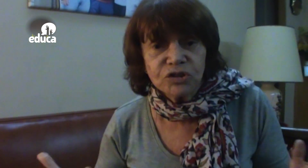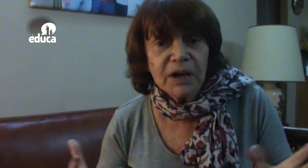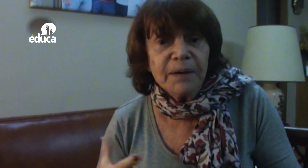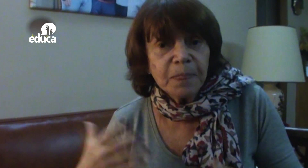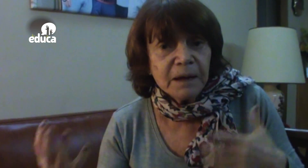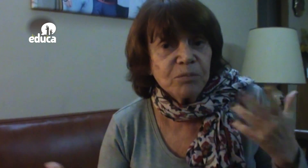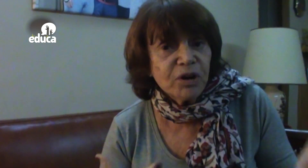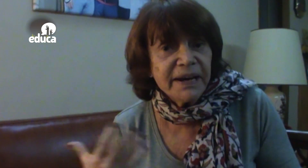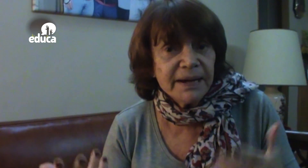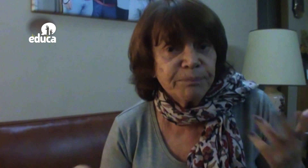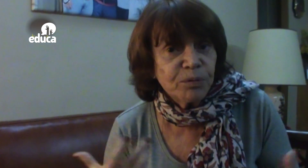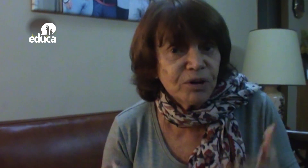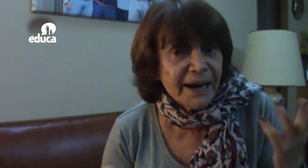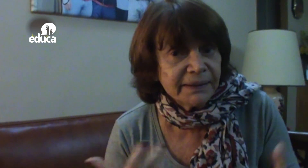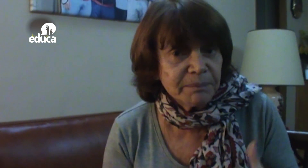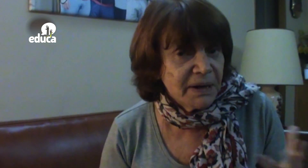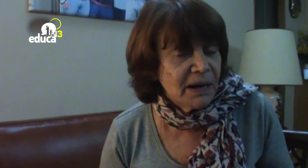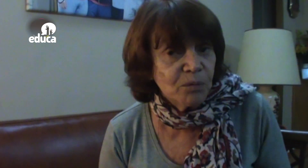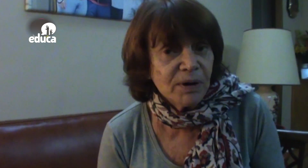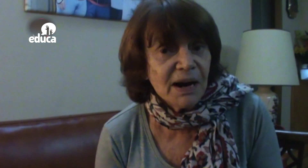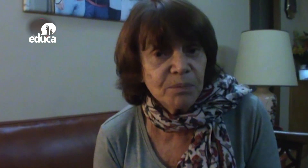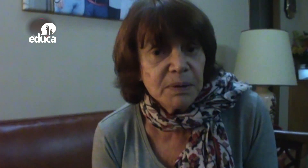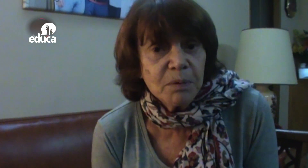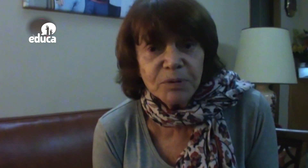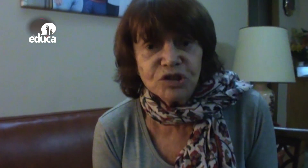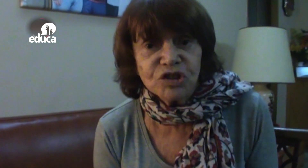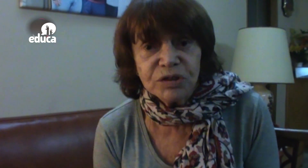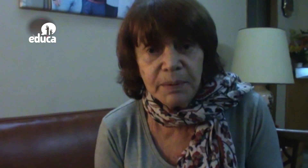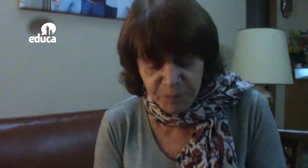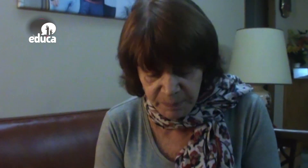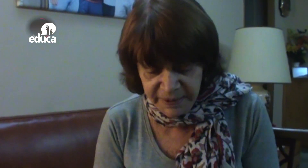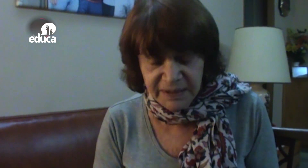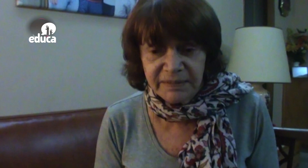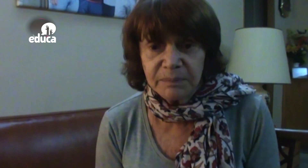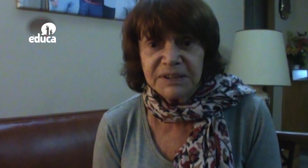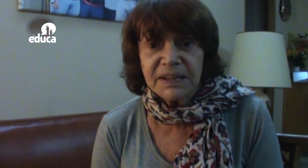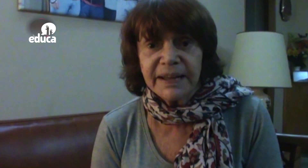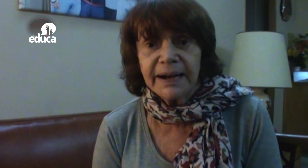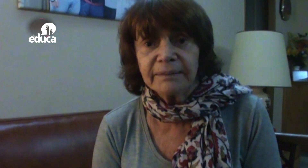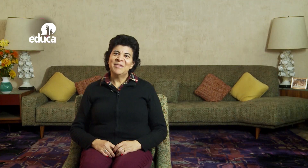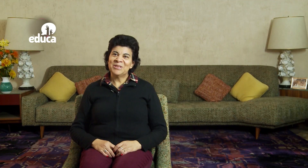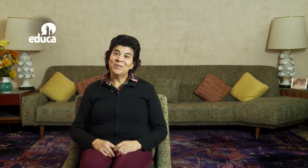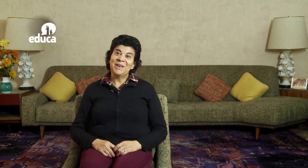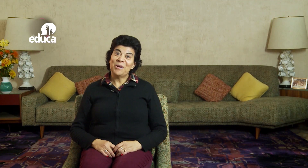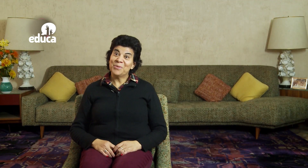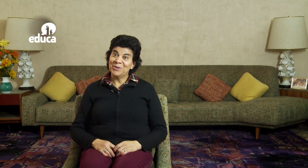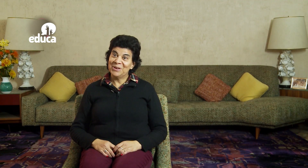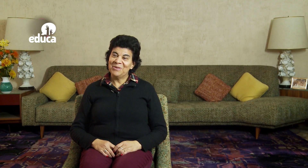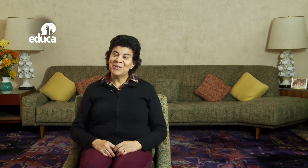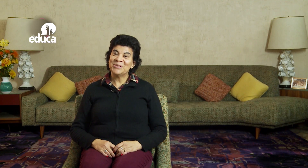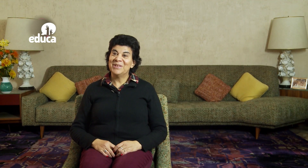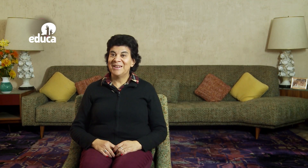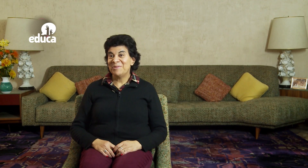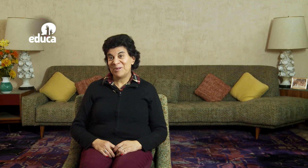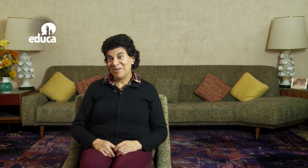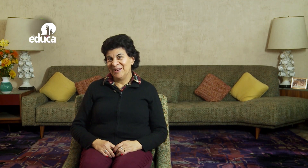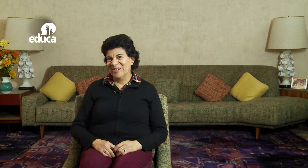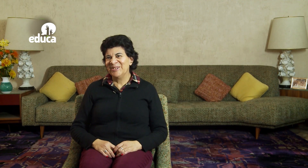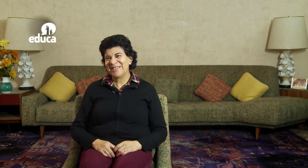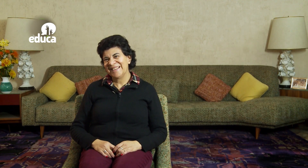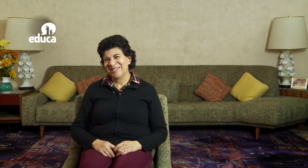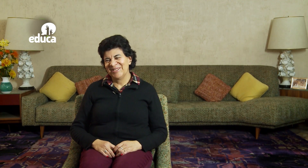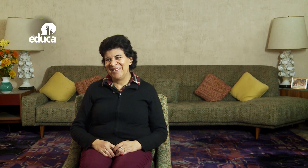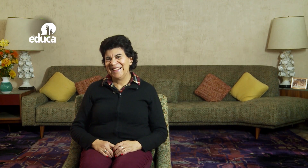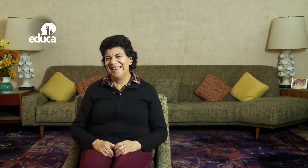gestos que vos querías provocar en la abuela lo mismo por eso no se ve porque me dijiste que me siente acá a veces lo veía un poco nervioso andrés pero